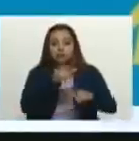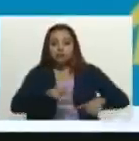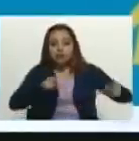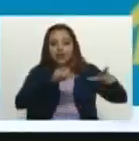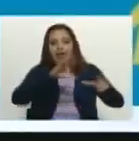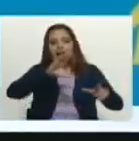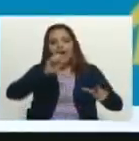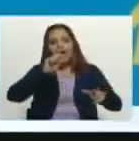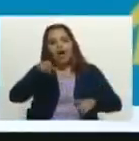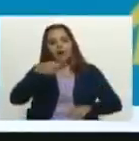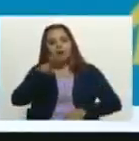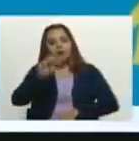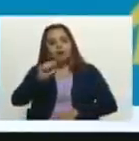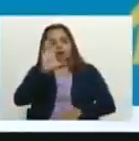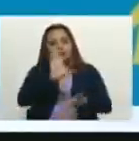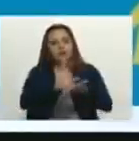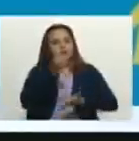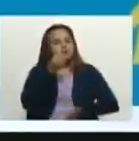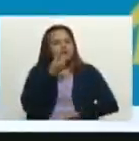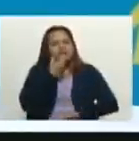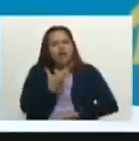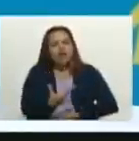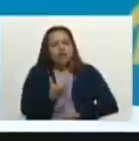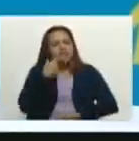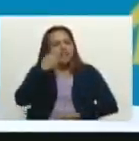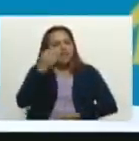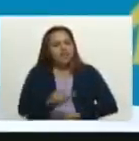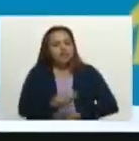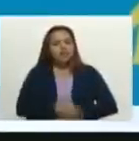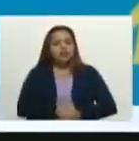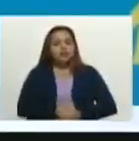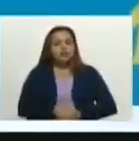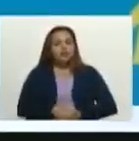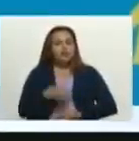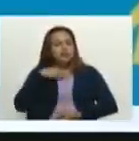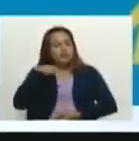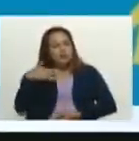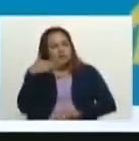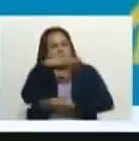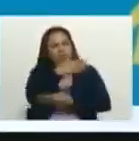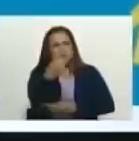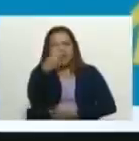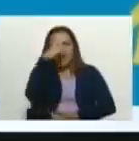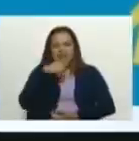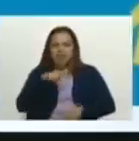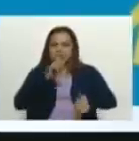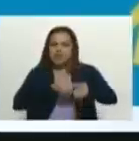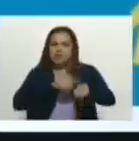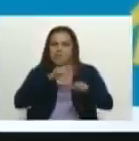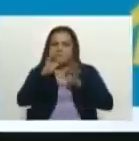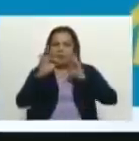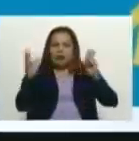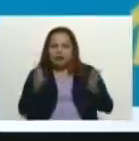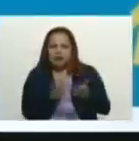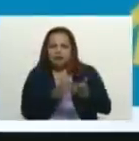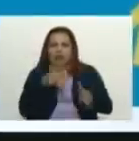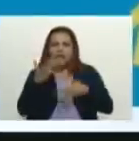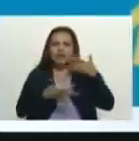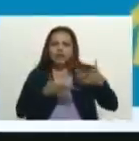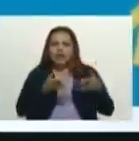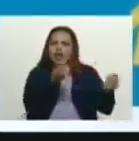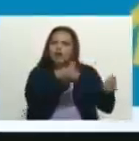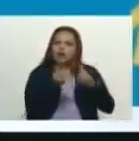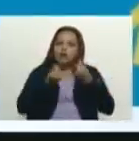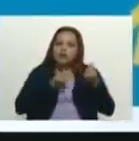una ciudad muy bella, de verdad. Estuvimos allá hace como un año, estábamos en plena pandemia, una actividad económica. ¿Desde qué